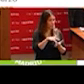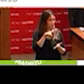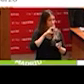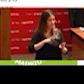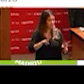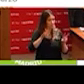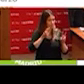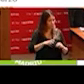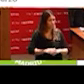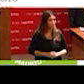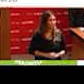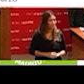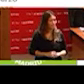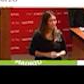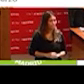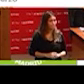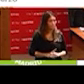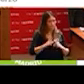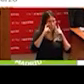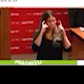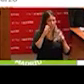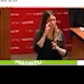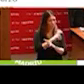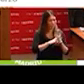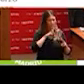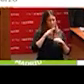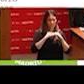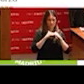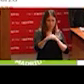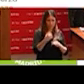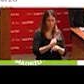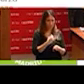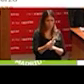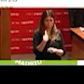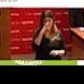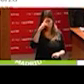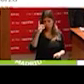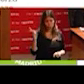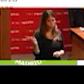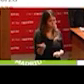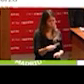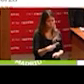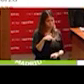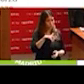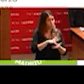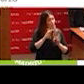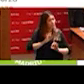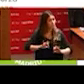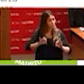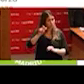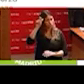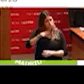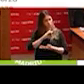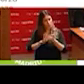esto eh Por procurar estabilidad en el empleo es algo que nos preocupa a todos y en el en estos casos y sobre todo